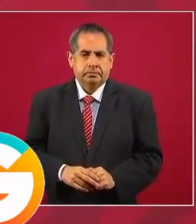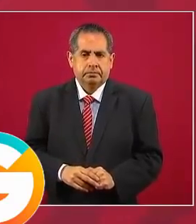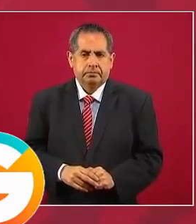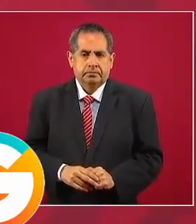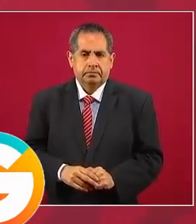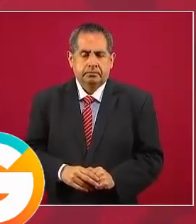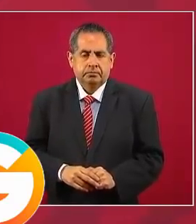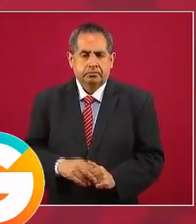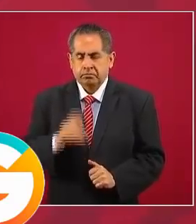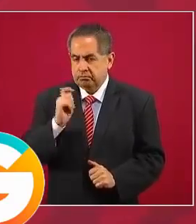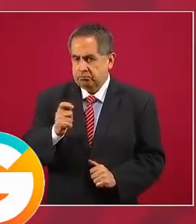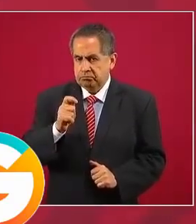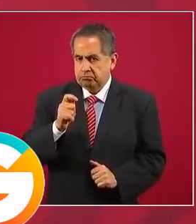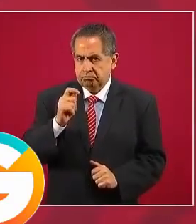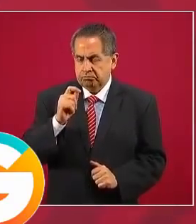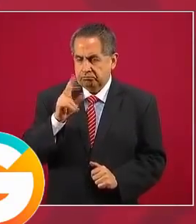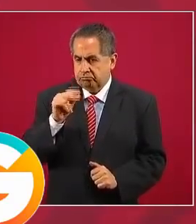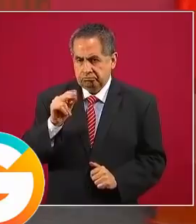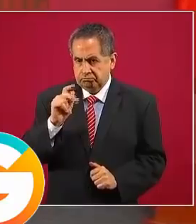Nada de